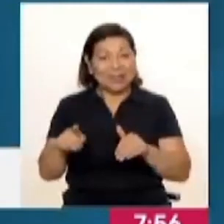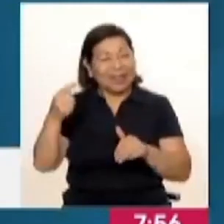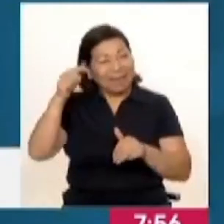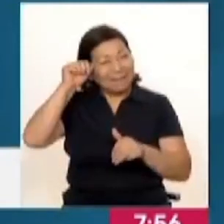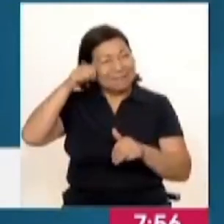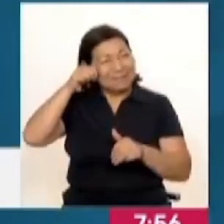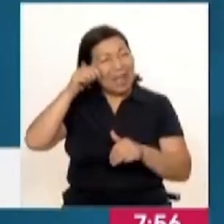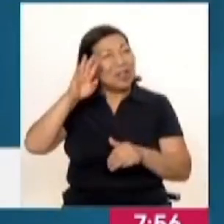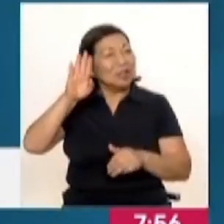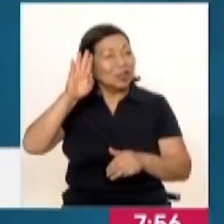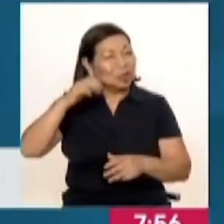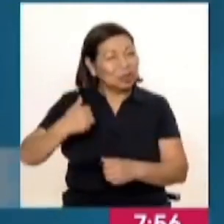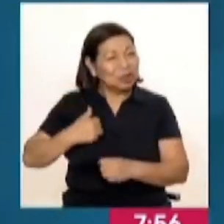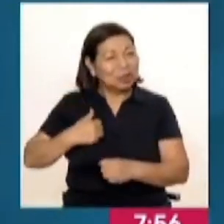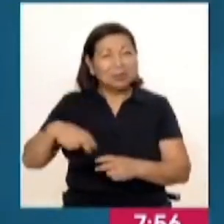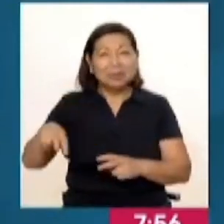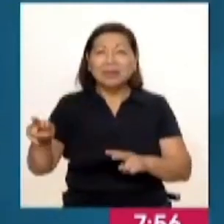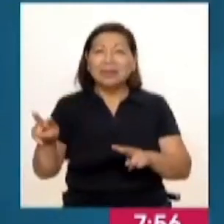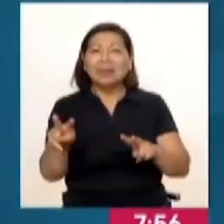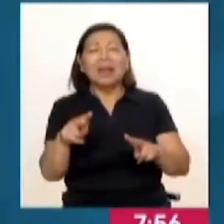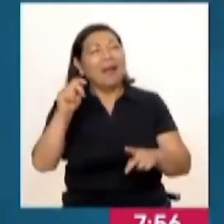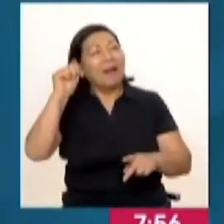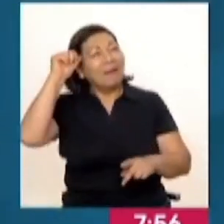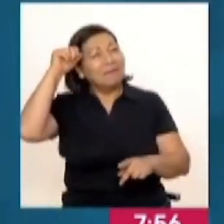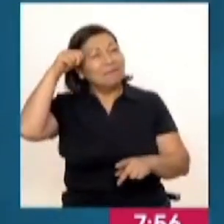recorría pensativo las calles de París